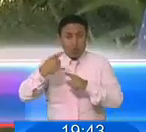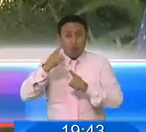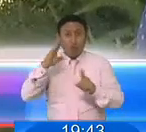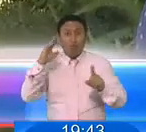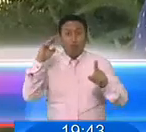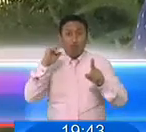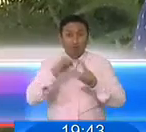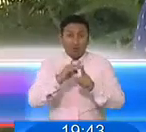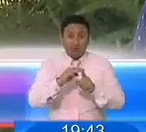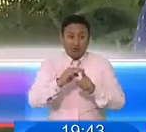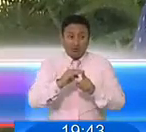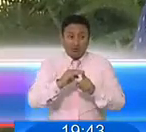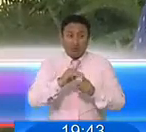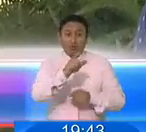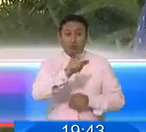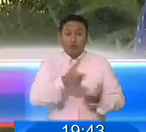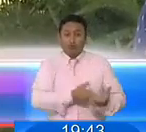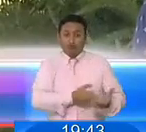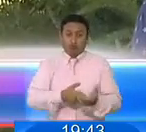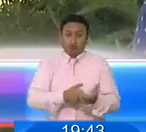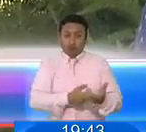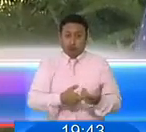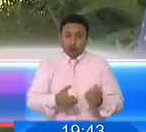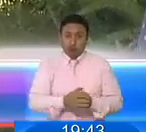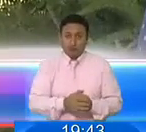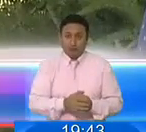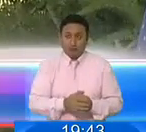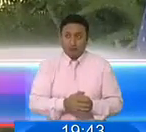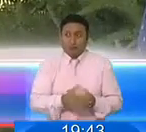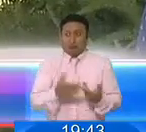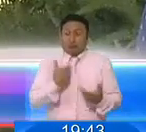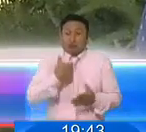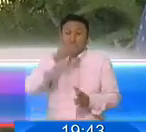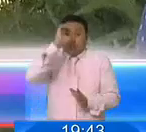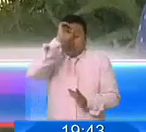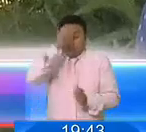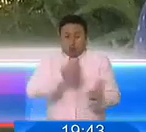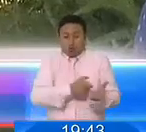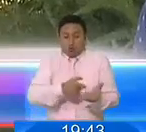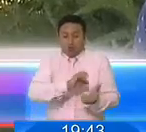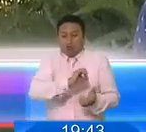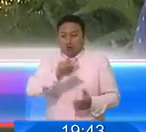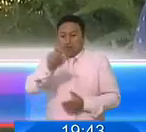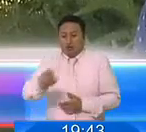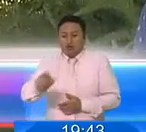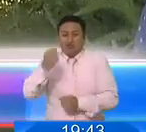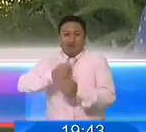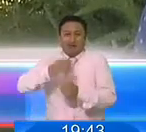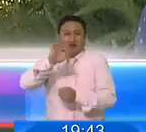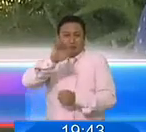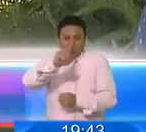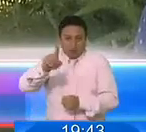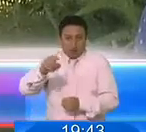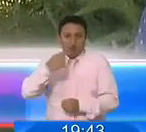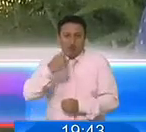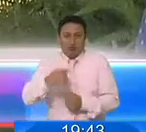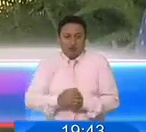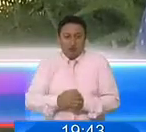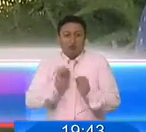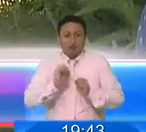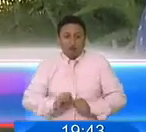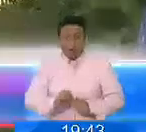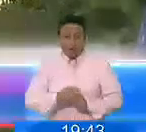de voz de uno de los bomberos de 16 y es de uno de los bomberos de los operadores del 911 diciendo que está